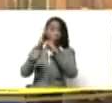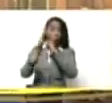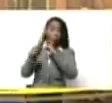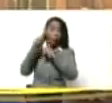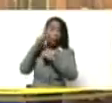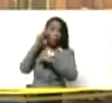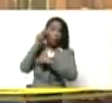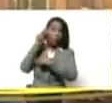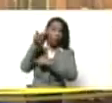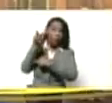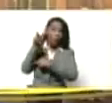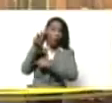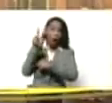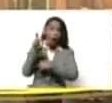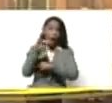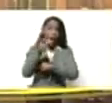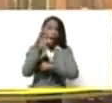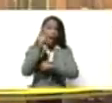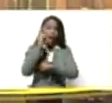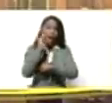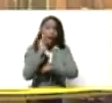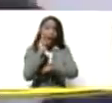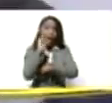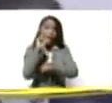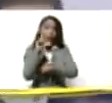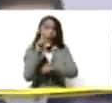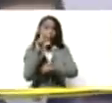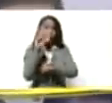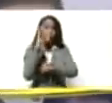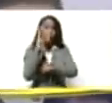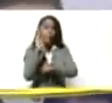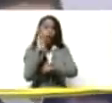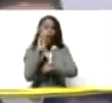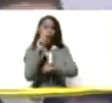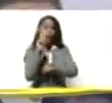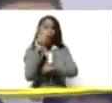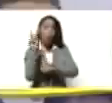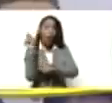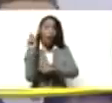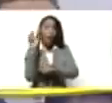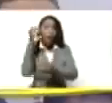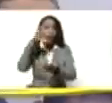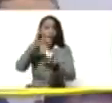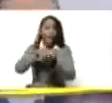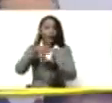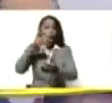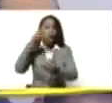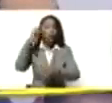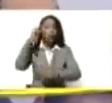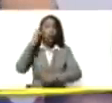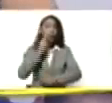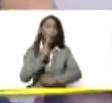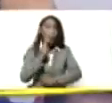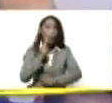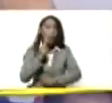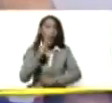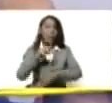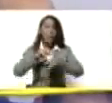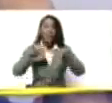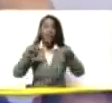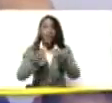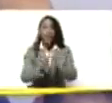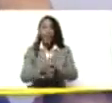renunciará jamás a su moneda el bolívar nosotros lo que queremos es su recuperación sobre la base de la generación de riqueza